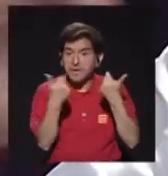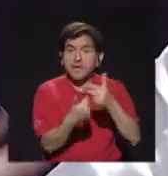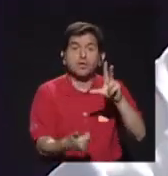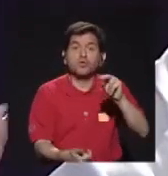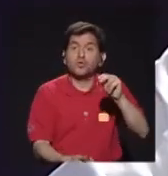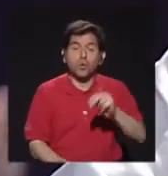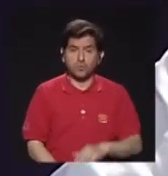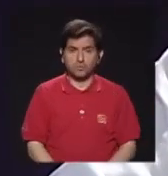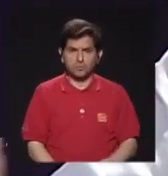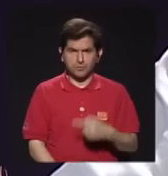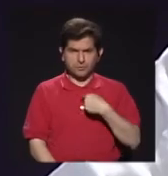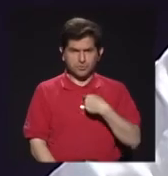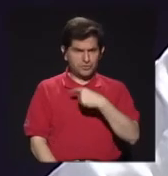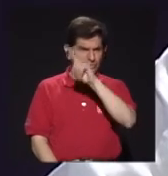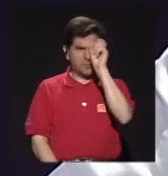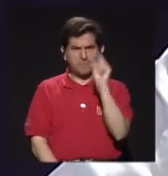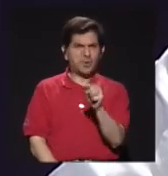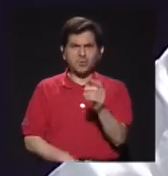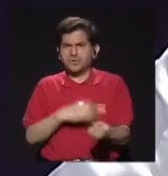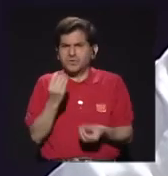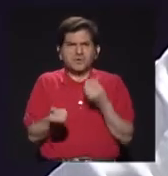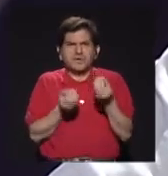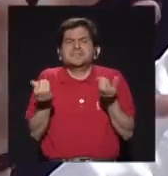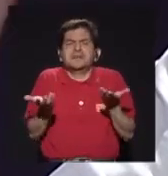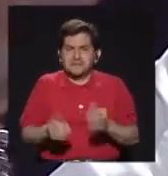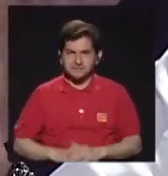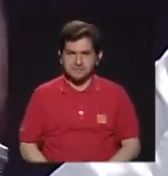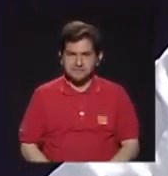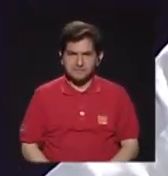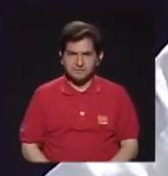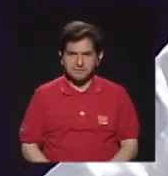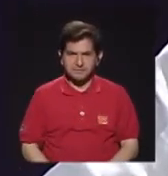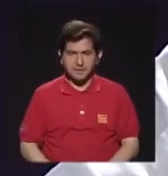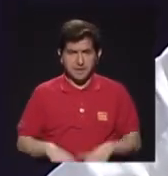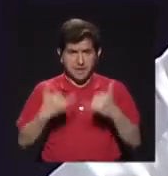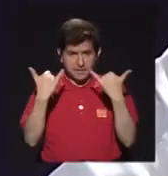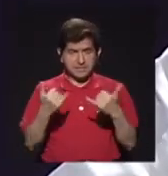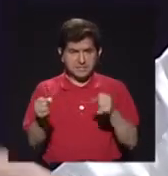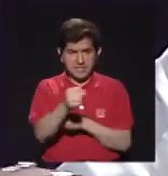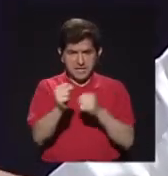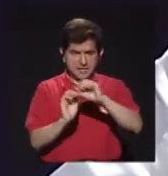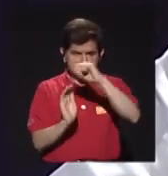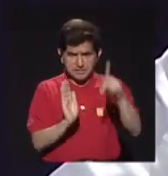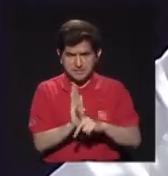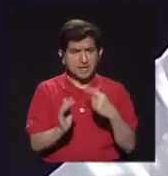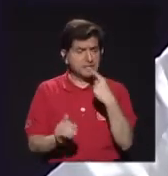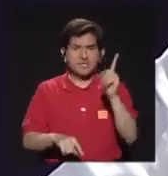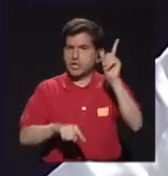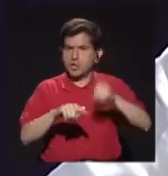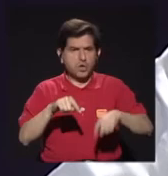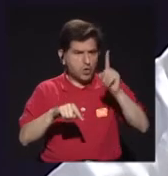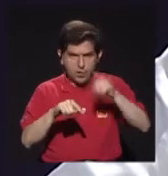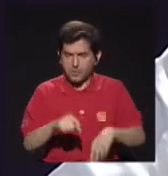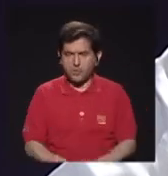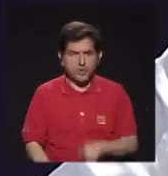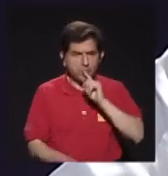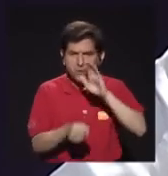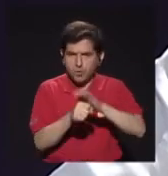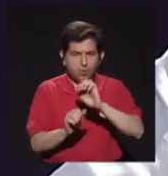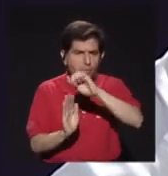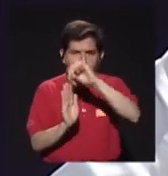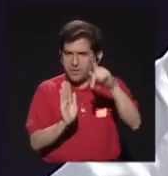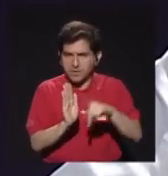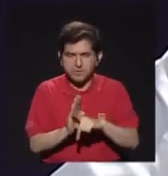es ahí donde yo me interrogó que se podría hacer porque una vez institucional dijo que no era posible que era inconstitucional la